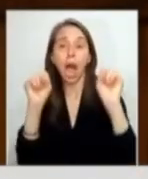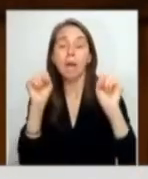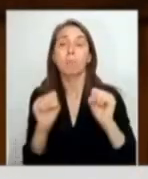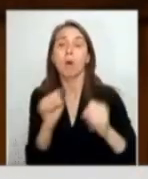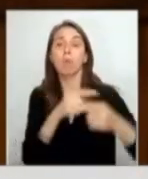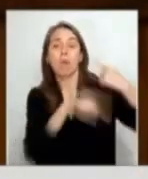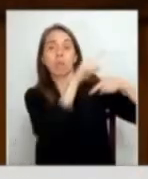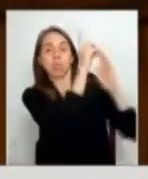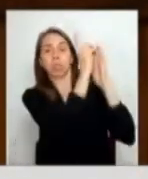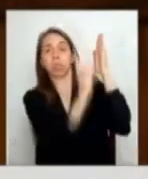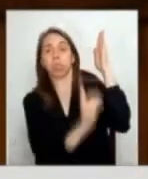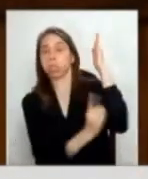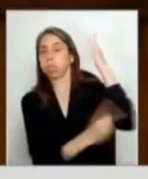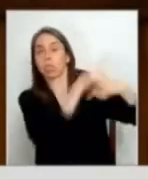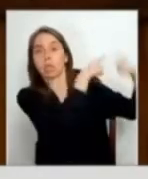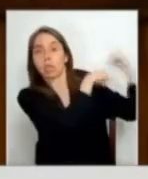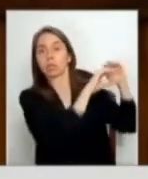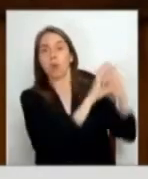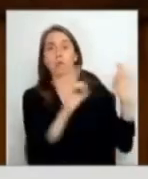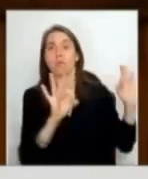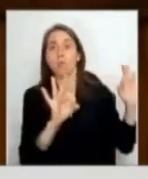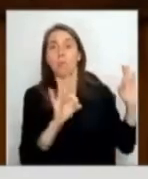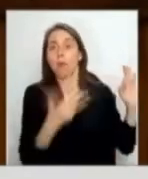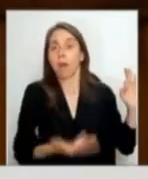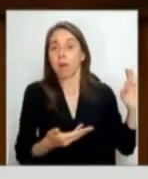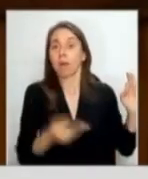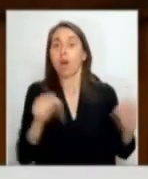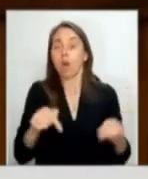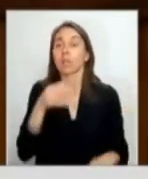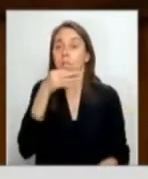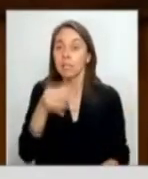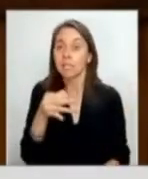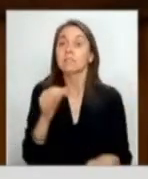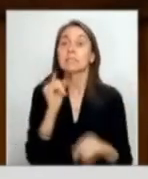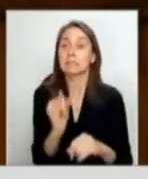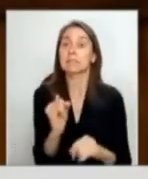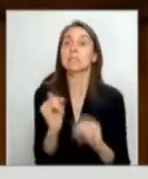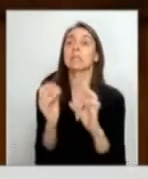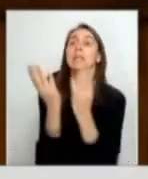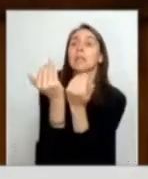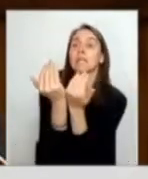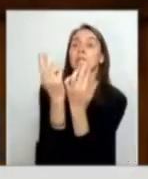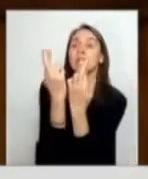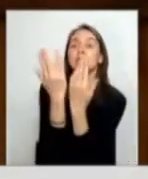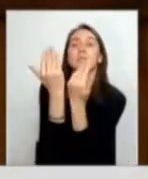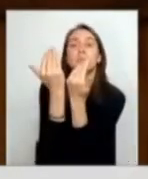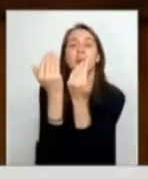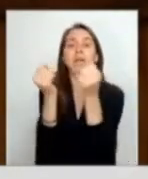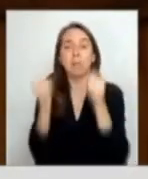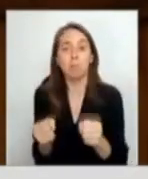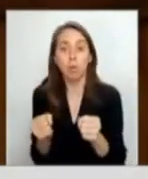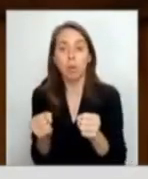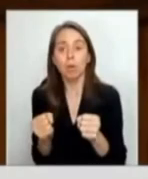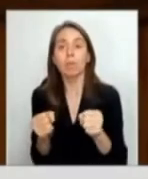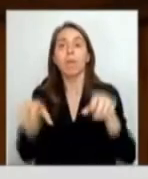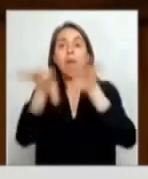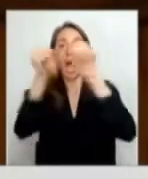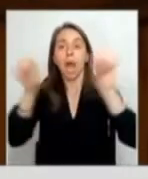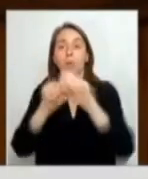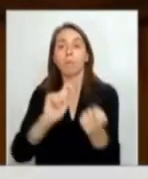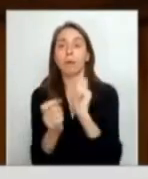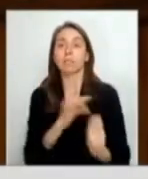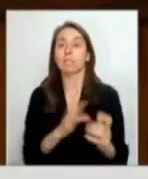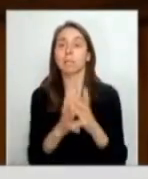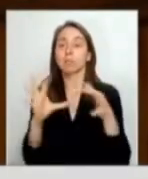nunca. Hoy día tenemos que reivindicar la esperanza posible de acuerdos para cambio para Chile. Muchas